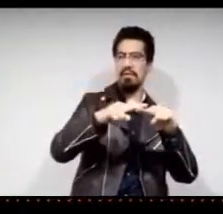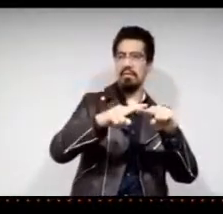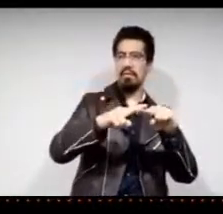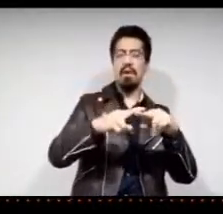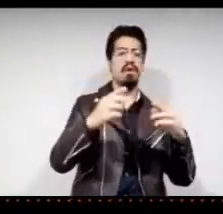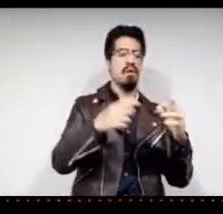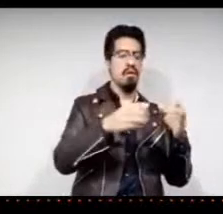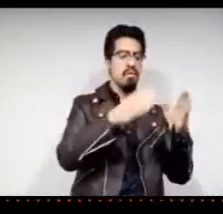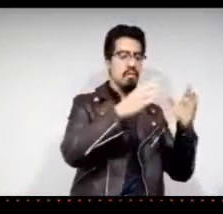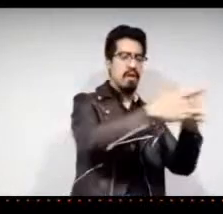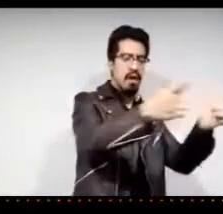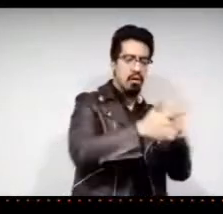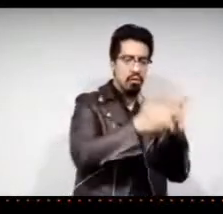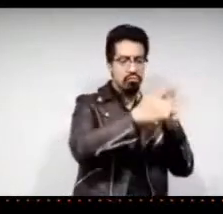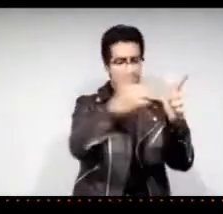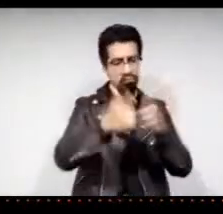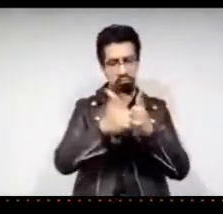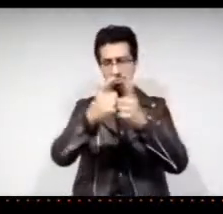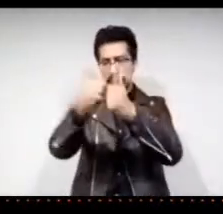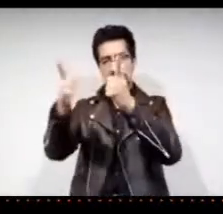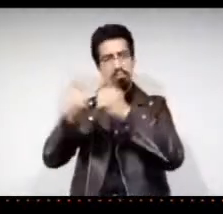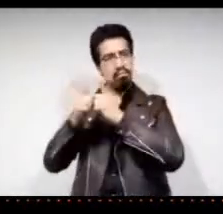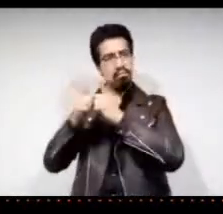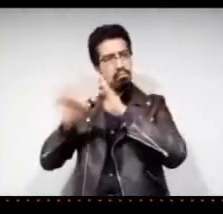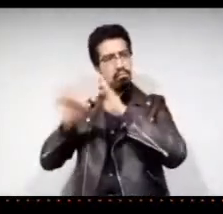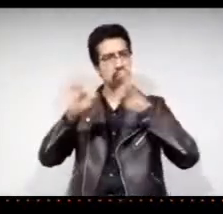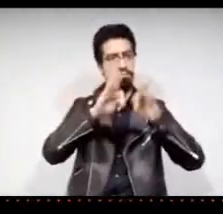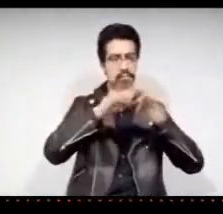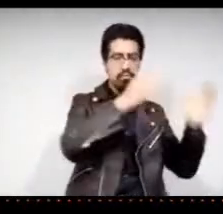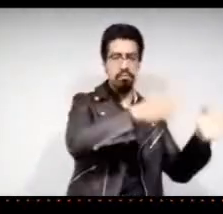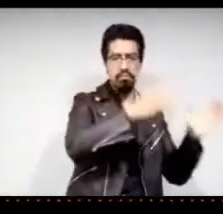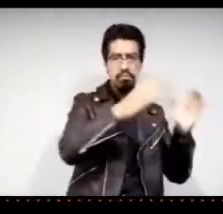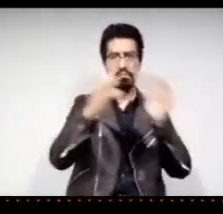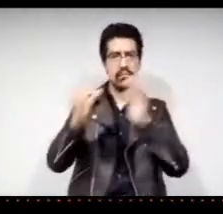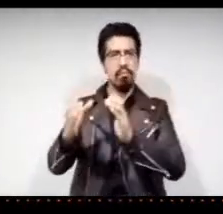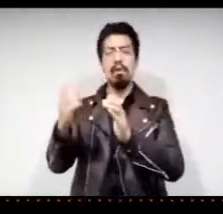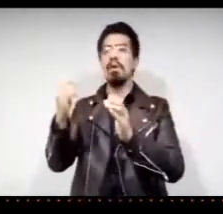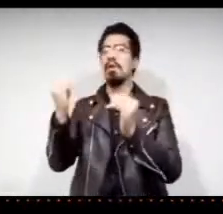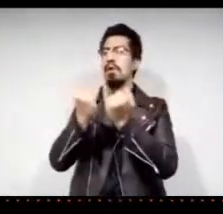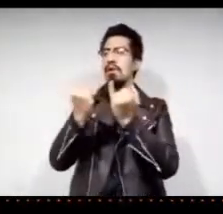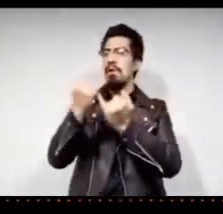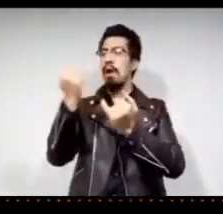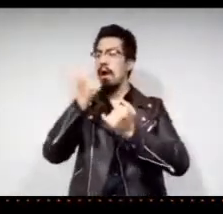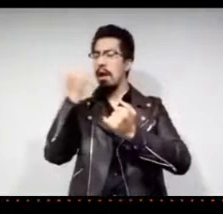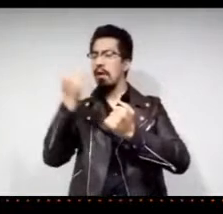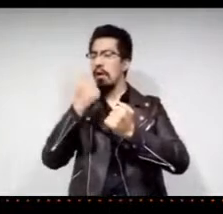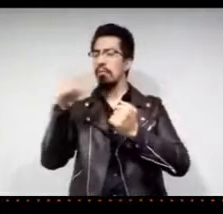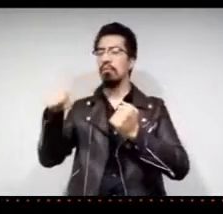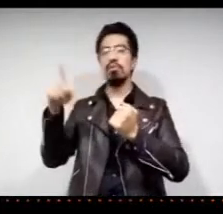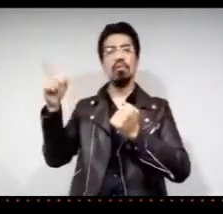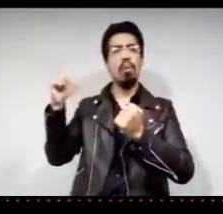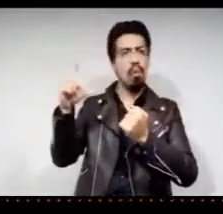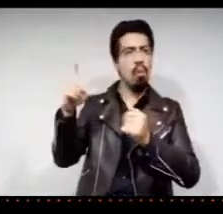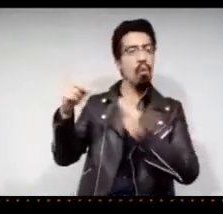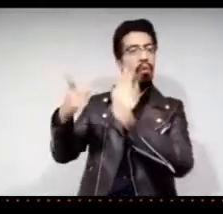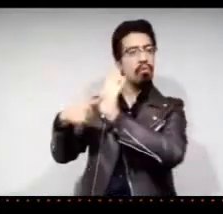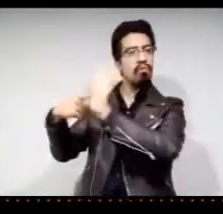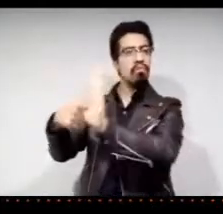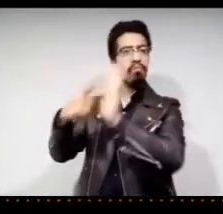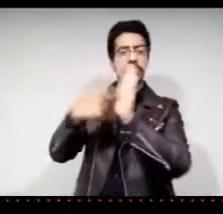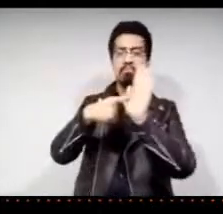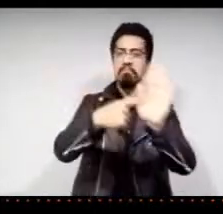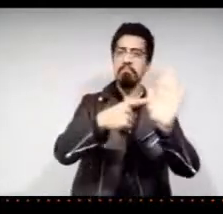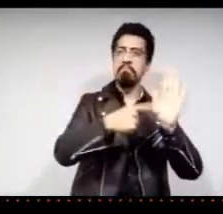de trabajo y en qué momentos tenemos que hacer también que los alumnos sean los que expongan dentro de